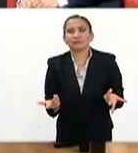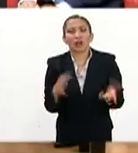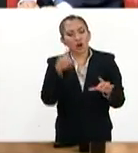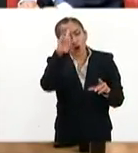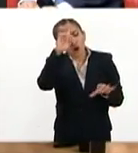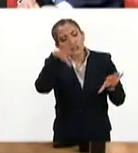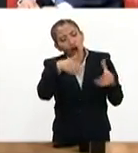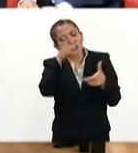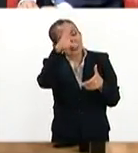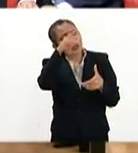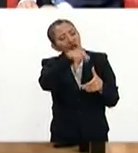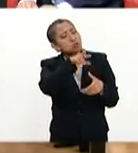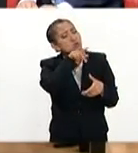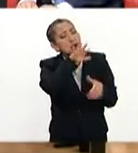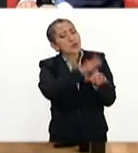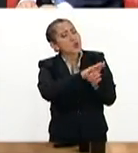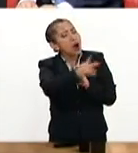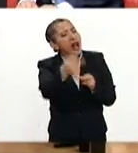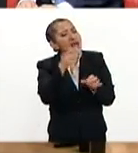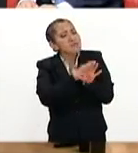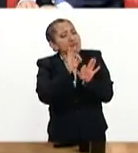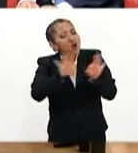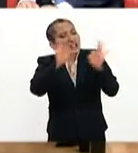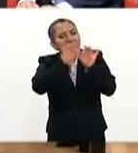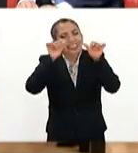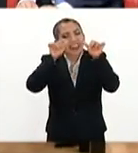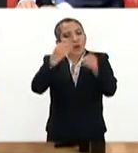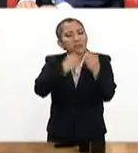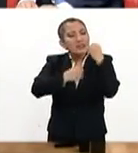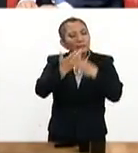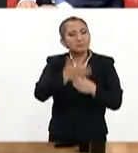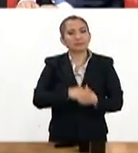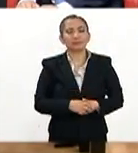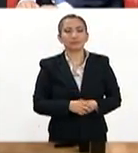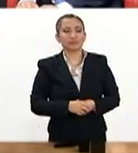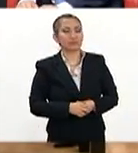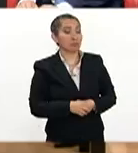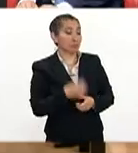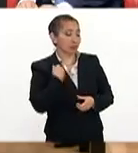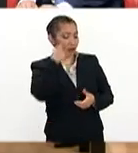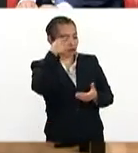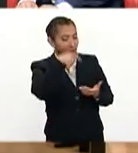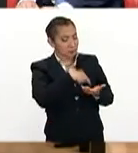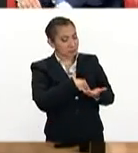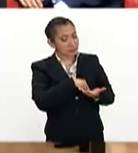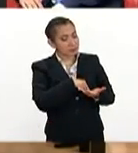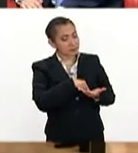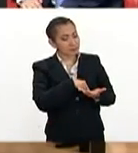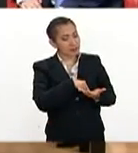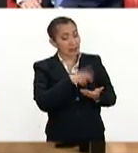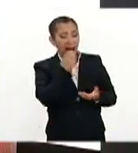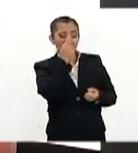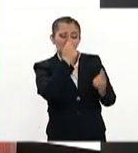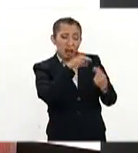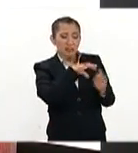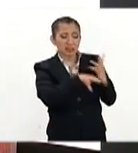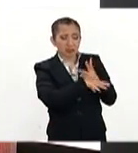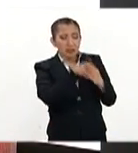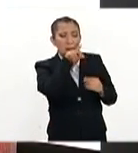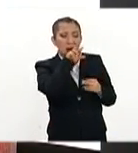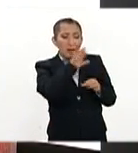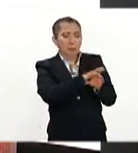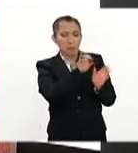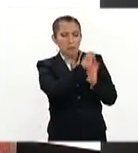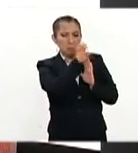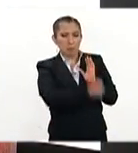como un consejo científico de todo lo que se dice en cuanto a la alimentación? Pues yo creo que hay cosas preocupantes en el sentido